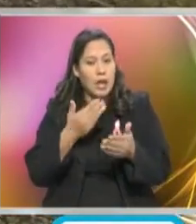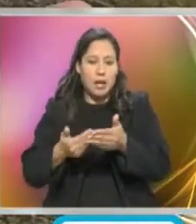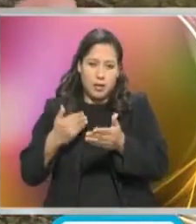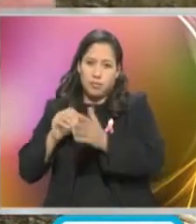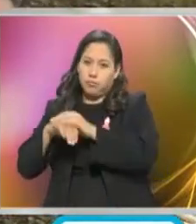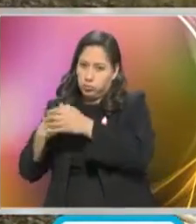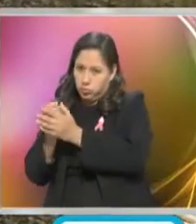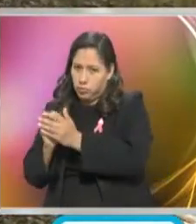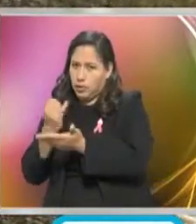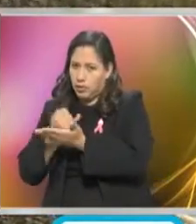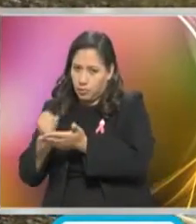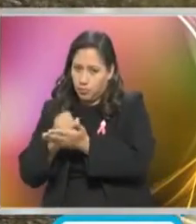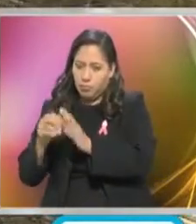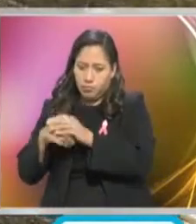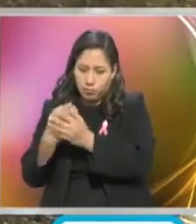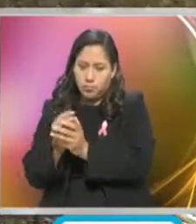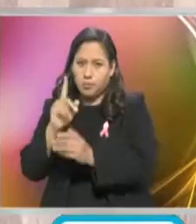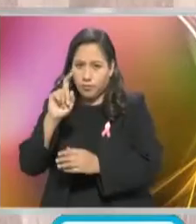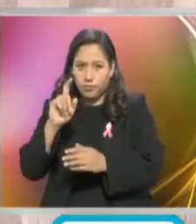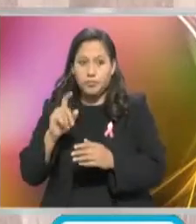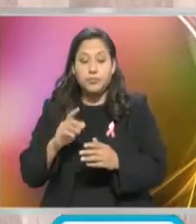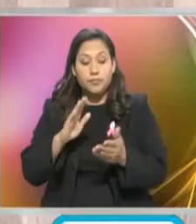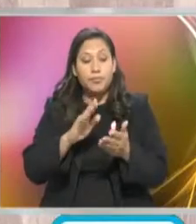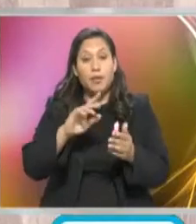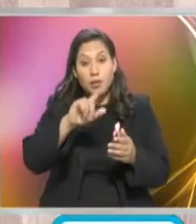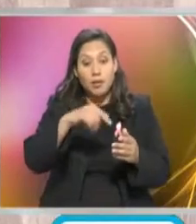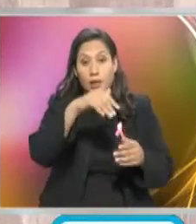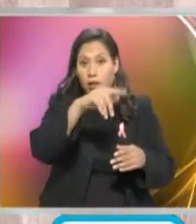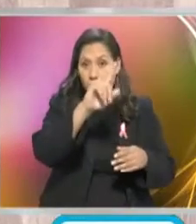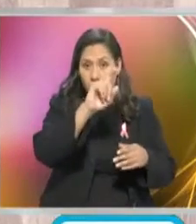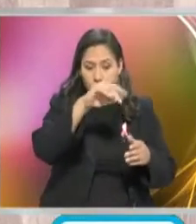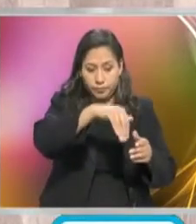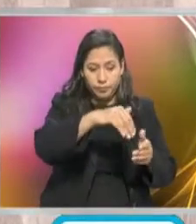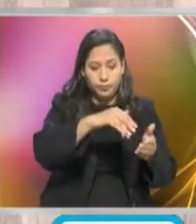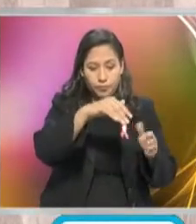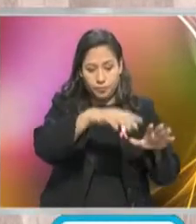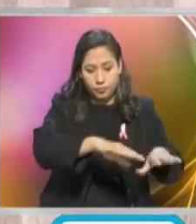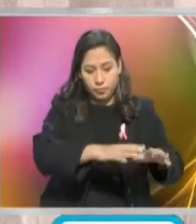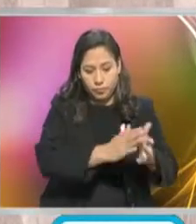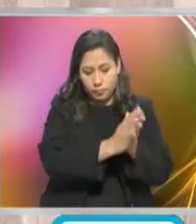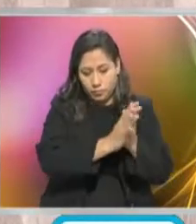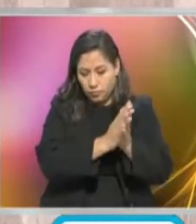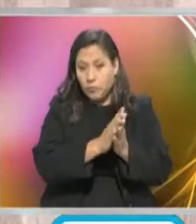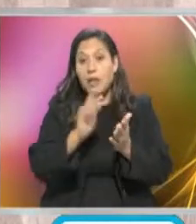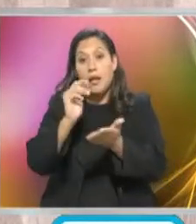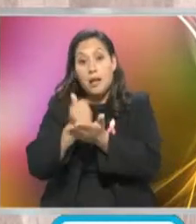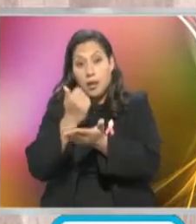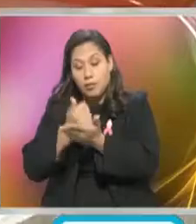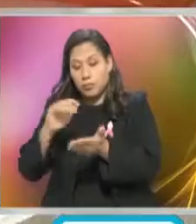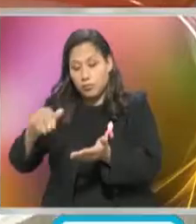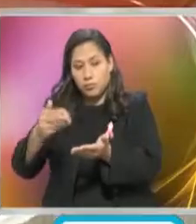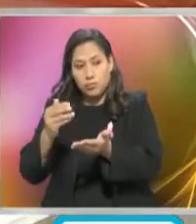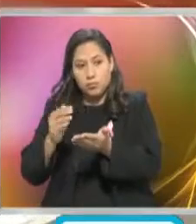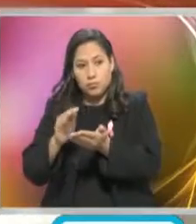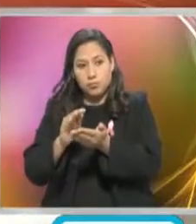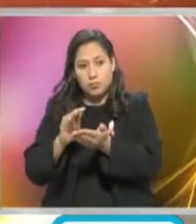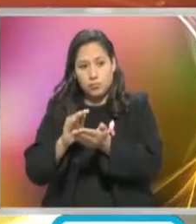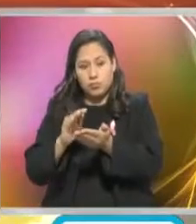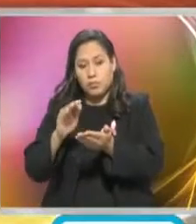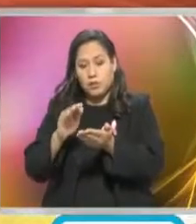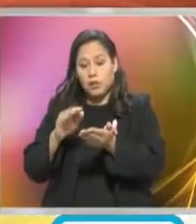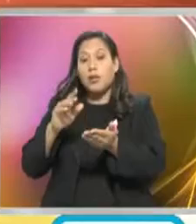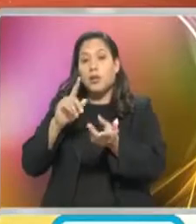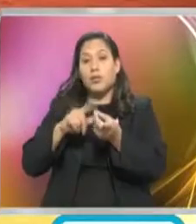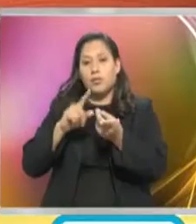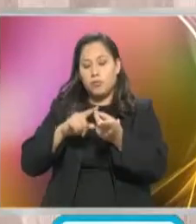obviamente, lávenselas muy bien. Y lo que vamos a hacer es, vamos a agarrar el arroz Ajá. y lo vamos a ir poniendo en la orilla,